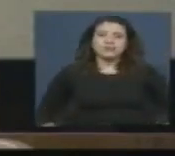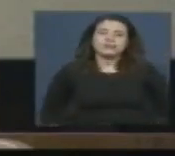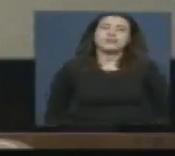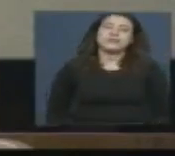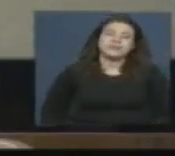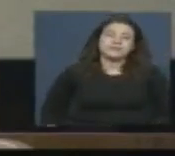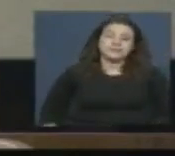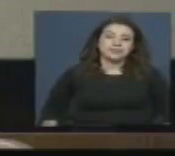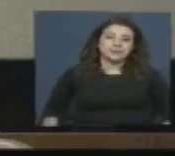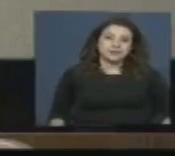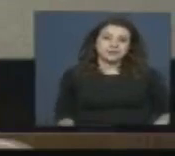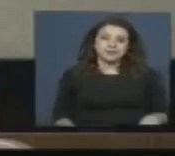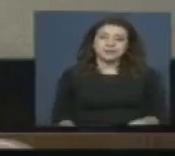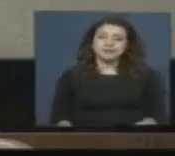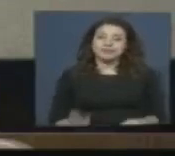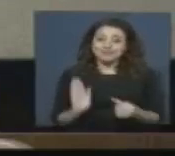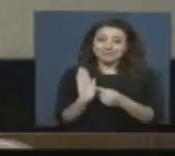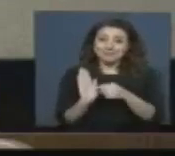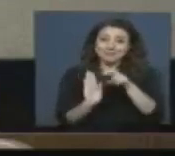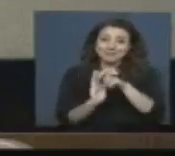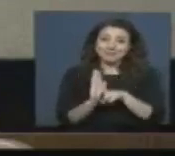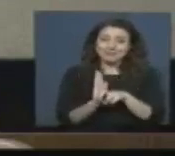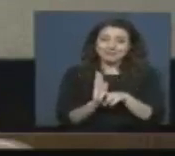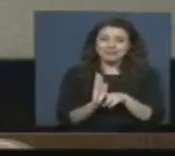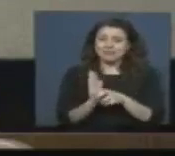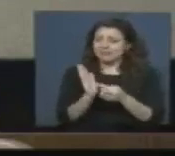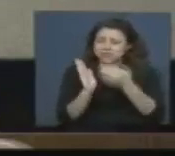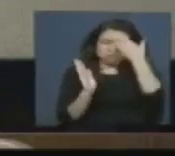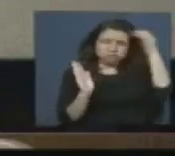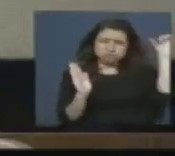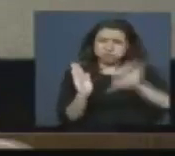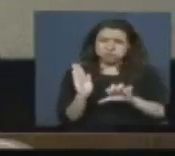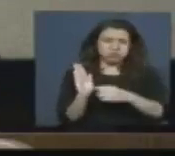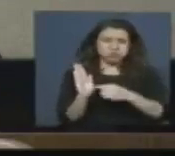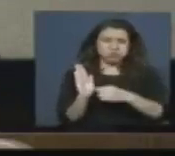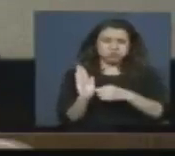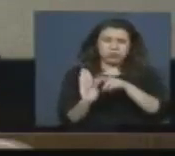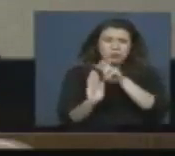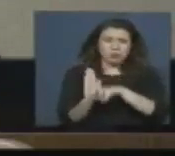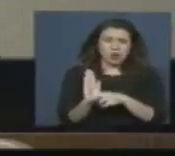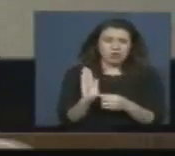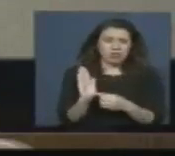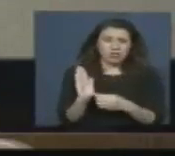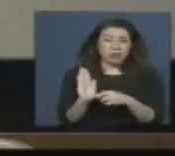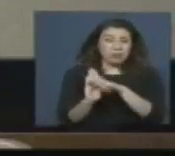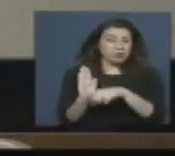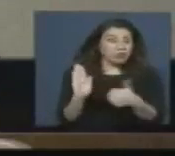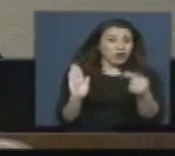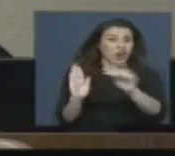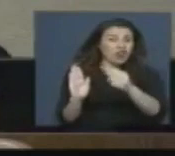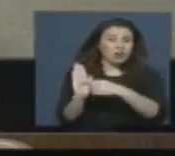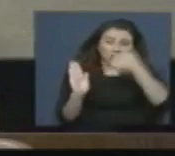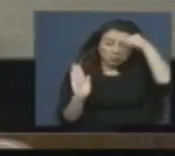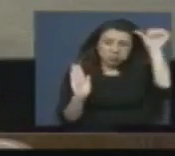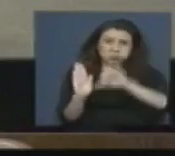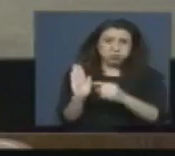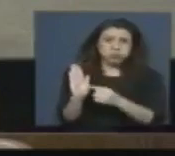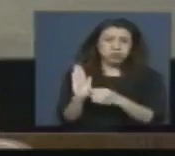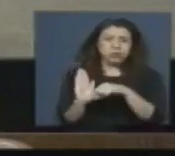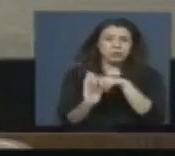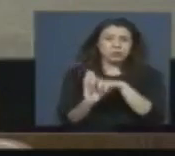que este proyecto es una porquería de proyecto, presidente. No es un proyecto bueno, es una porquería de